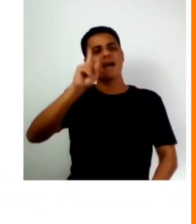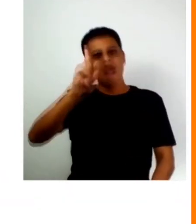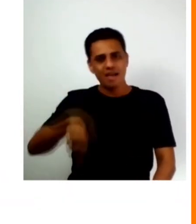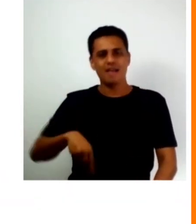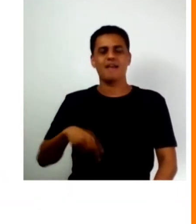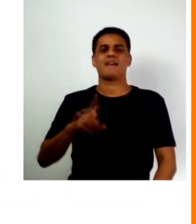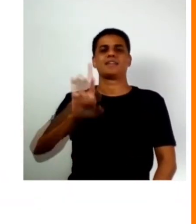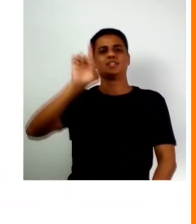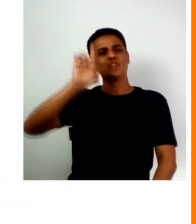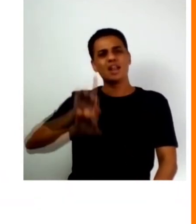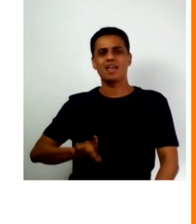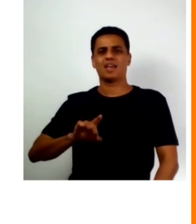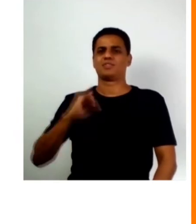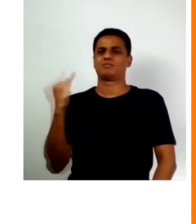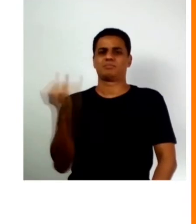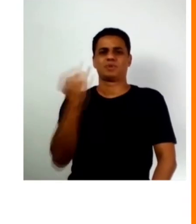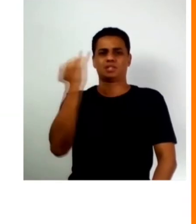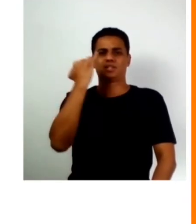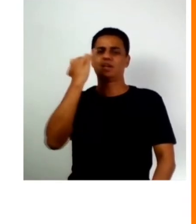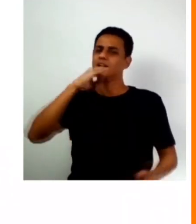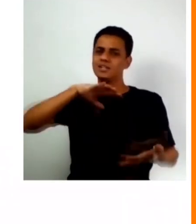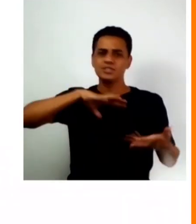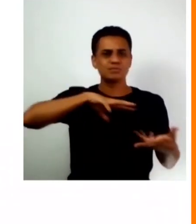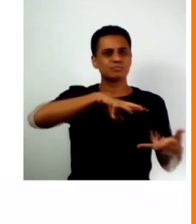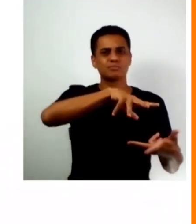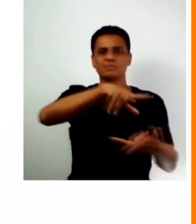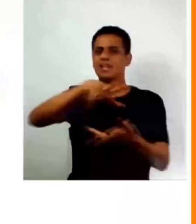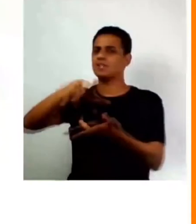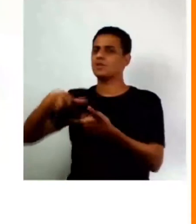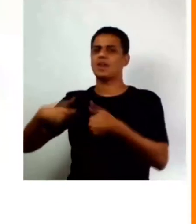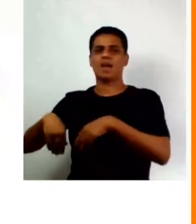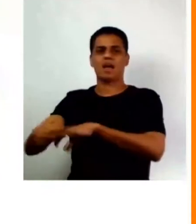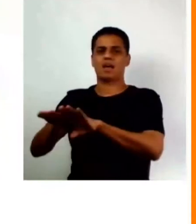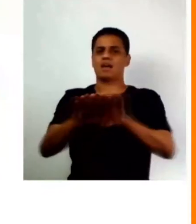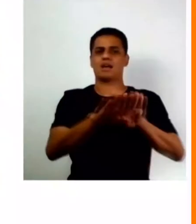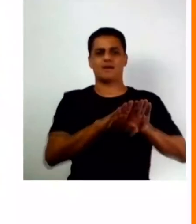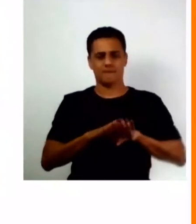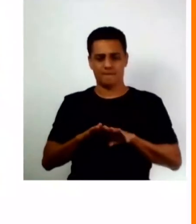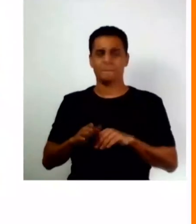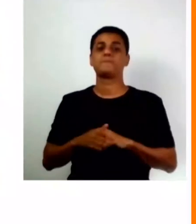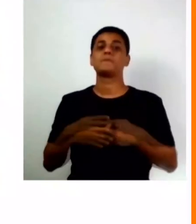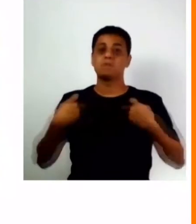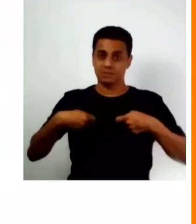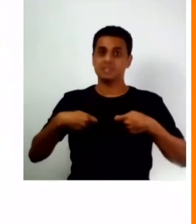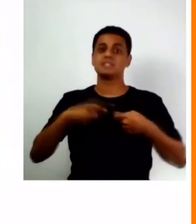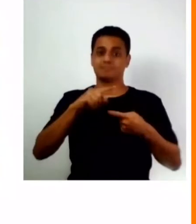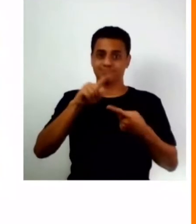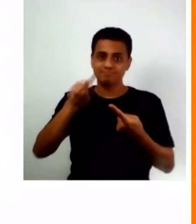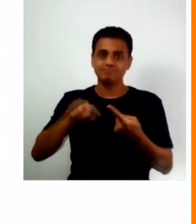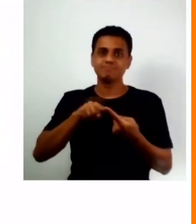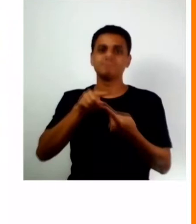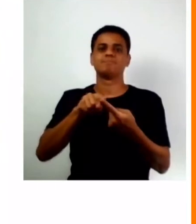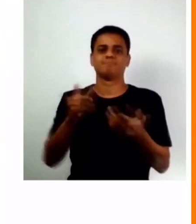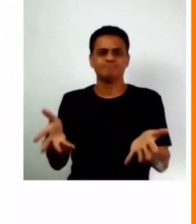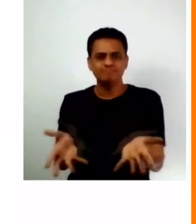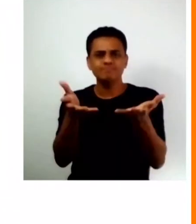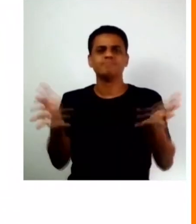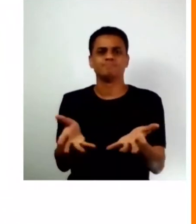indiscutible da comunidade internacional. Por tanto, esta idea, reforzar isto, porque, fíjense bien que alguns